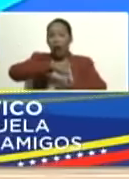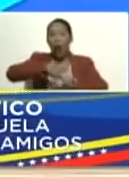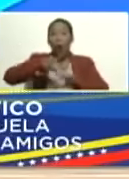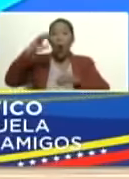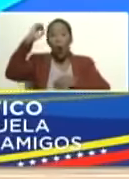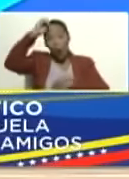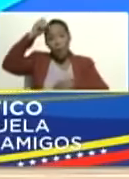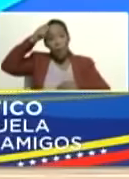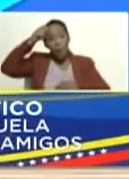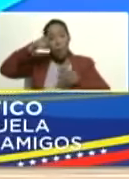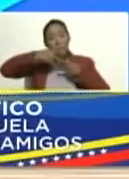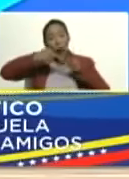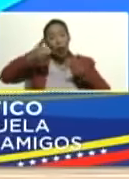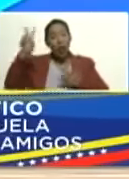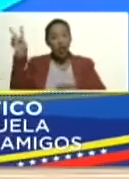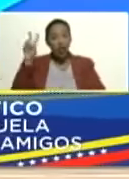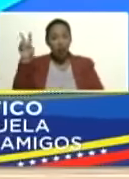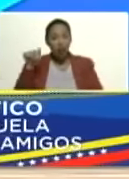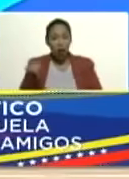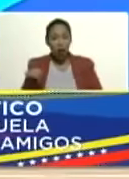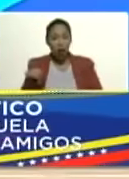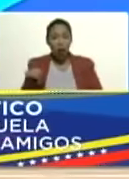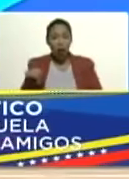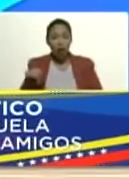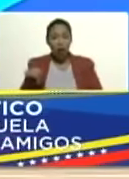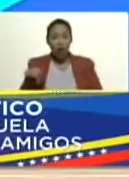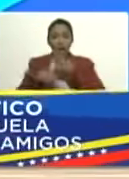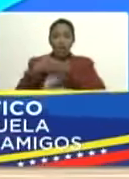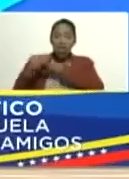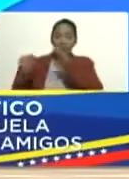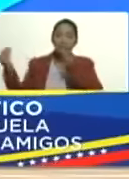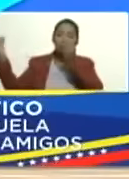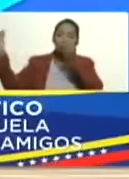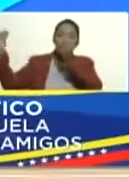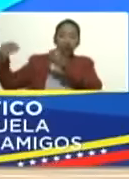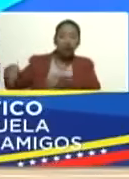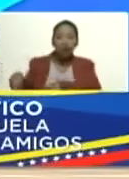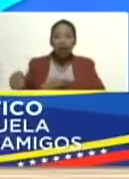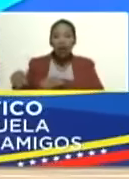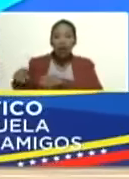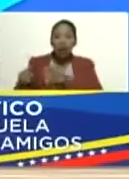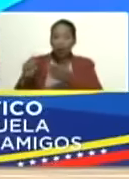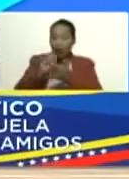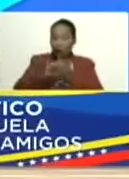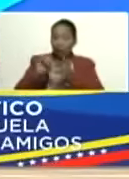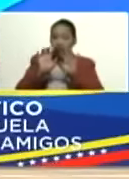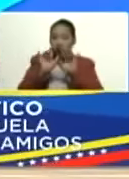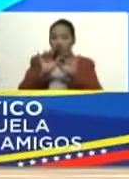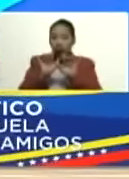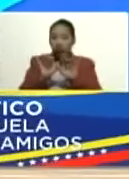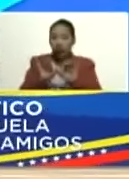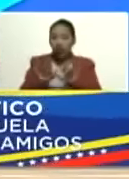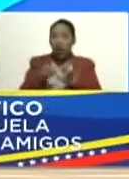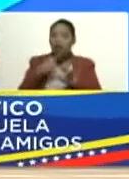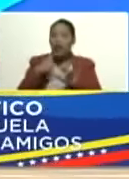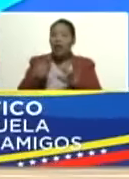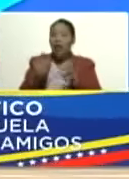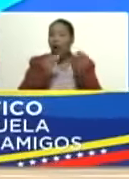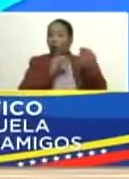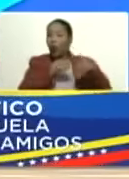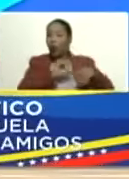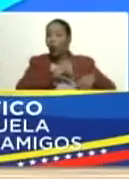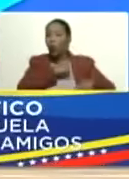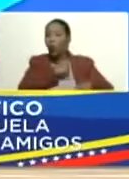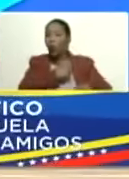venezolana, Venezuela asintió. Y por escrito, como manda el Acuerdo de Ginebra,